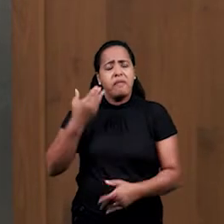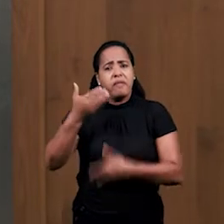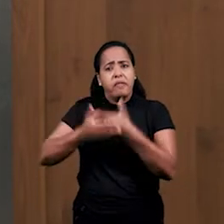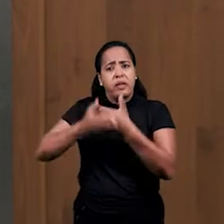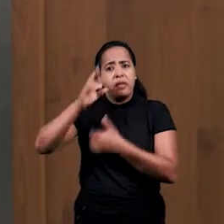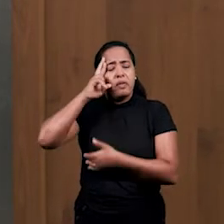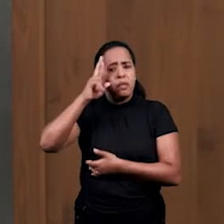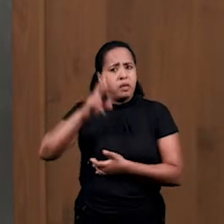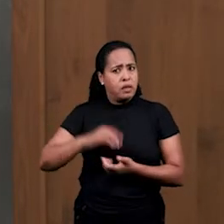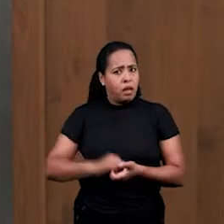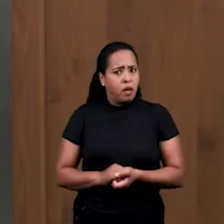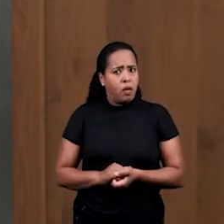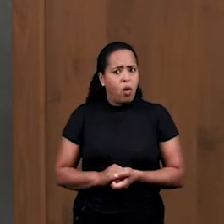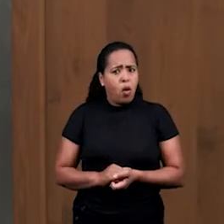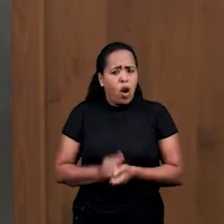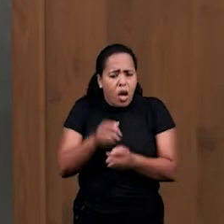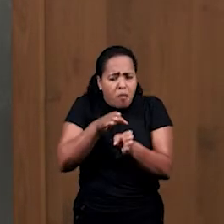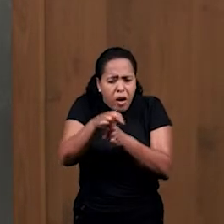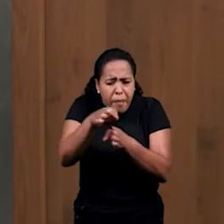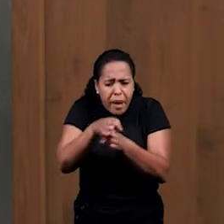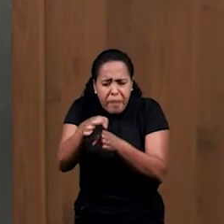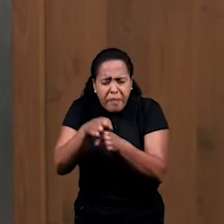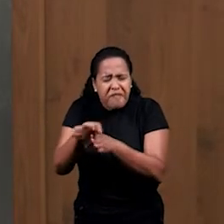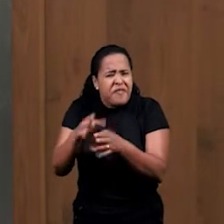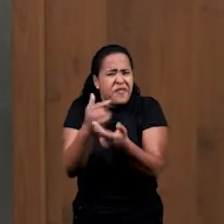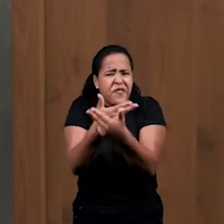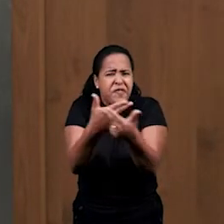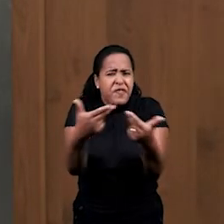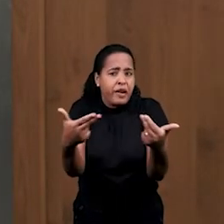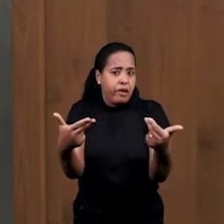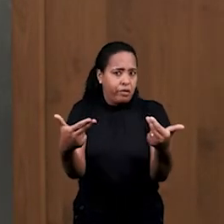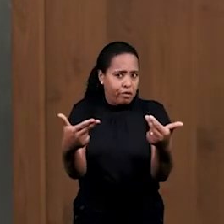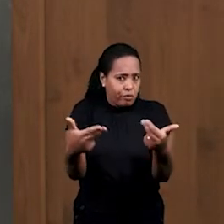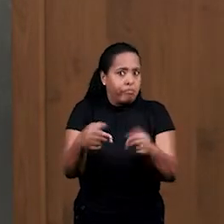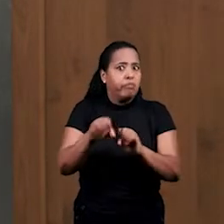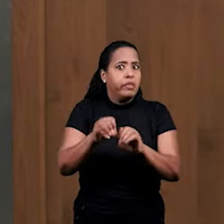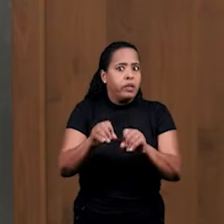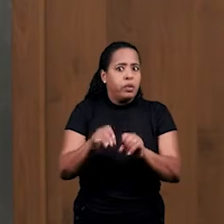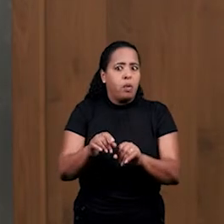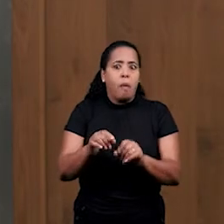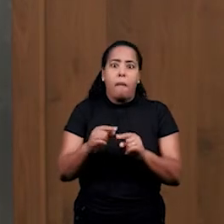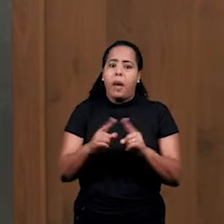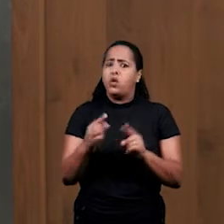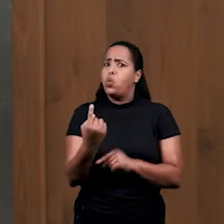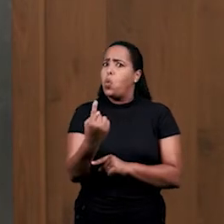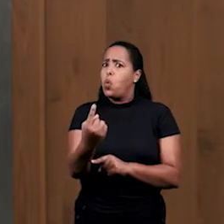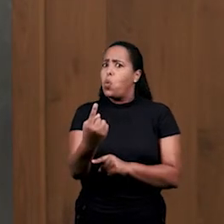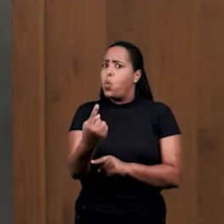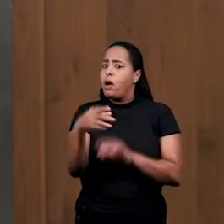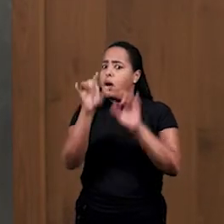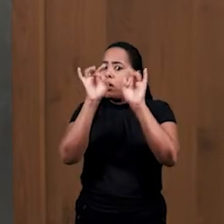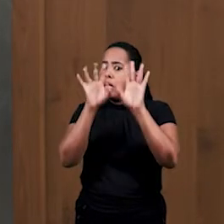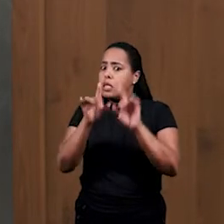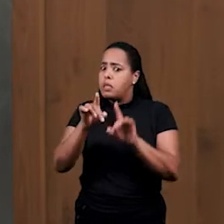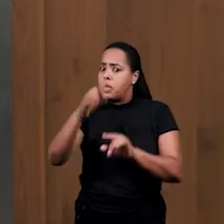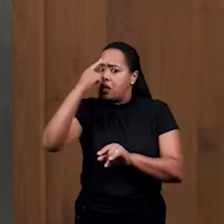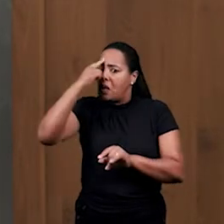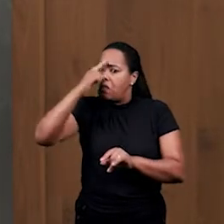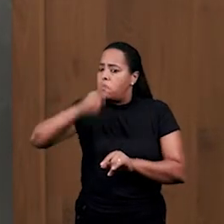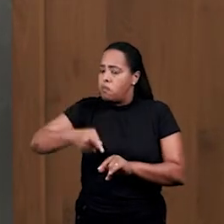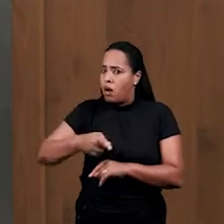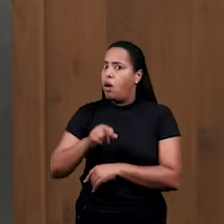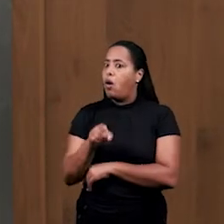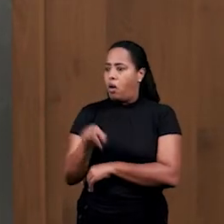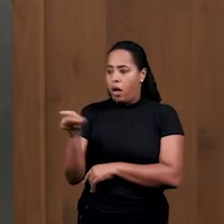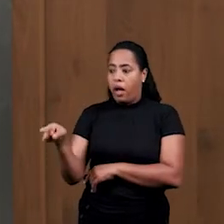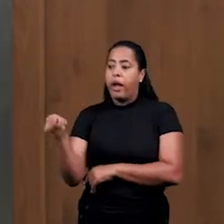vivir delante del Señor y les dio varias órdenes, les enseñó muchas cosas, pero había una orden especial. Miren lo